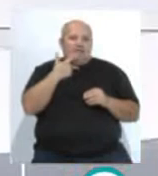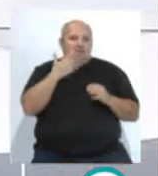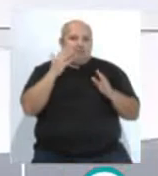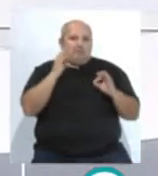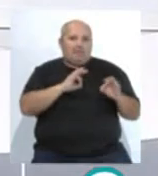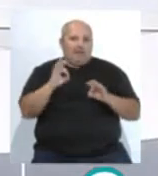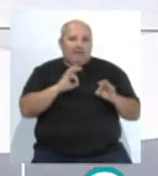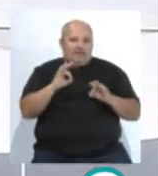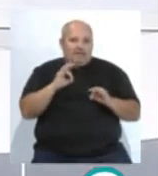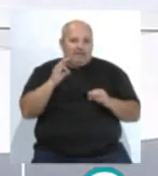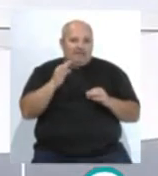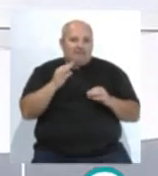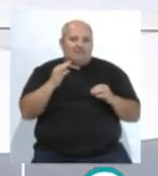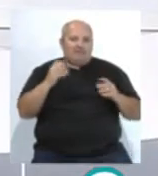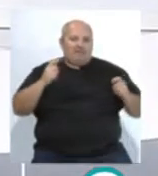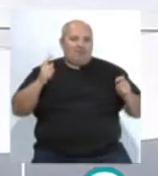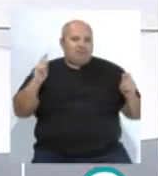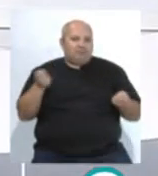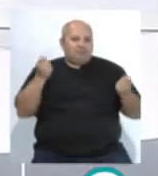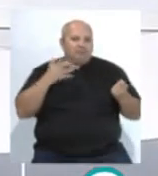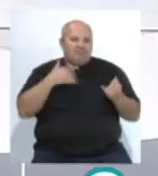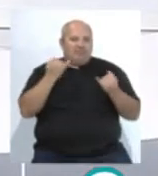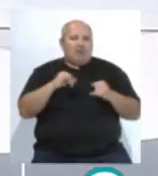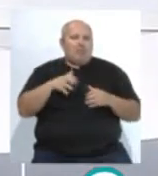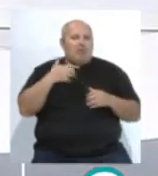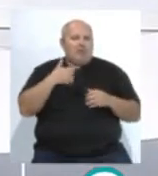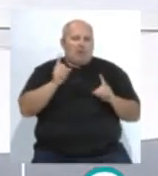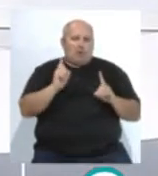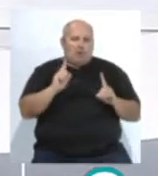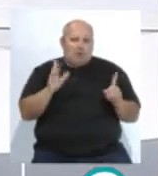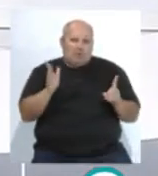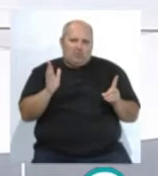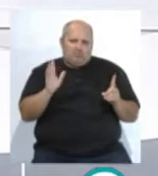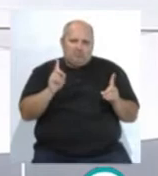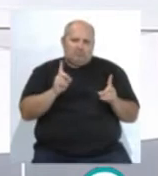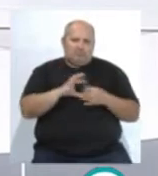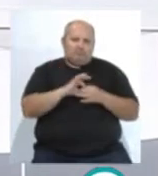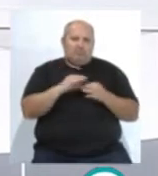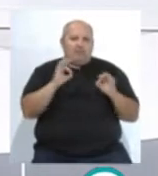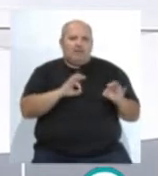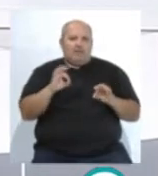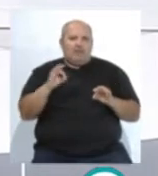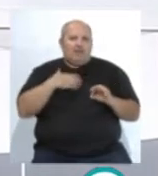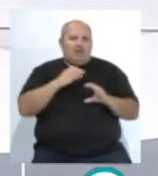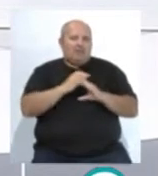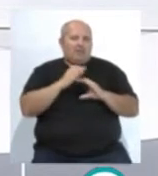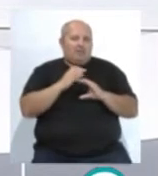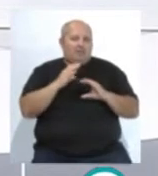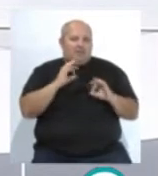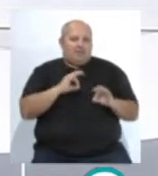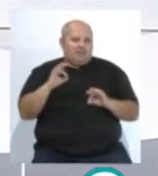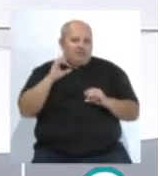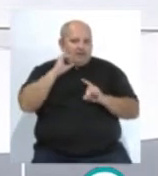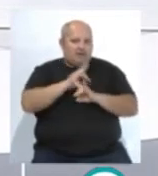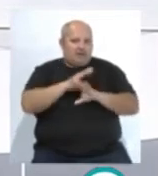iban preparando, pero sin ningún ánimo de molestar, ni tampoco, porque entiendo que también los preparativos tienen que hacerse, sí, pero...